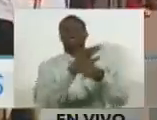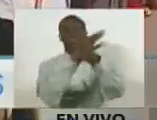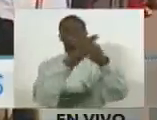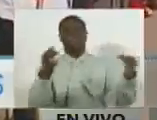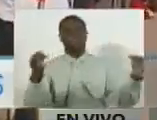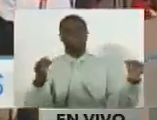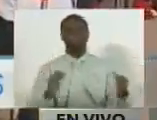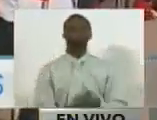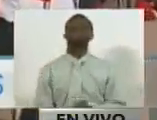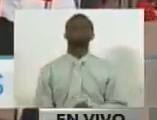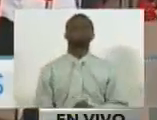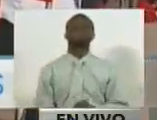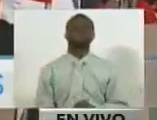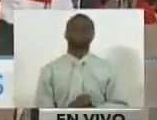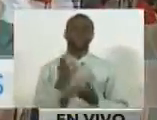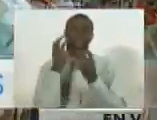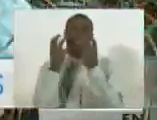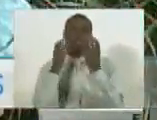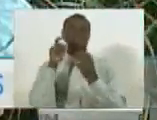Organícense,